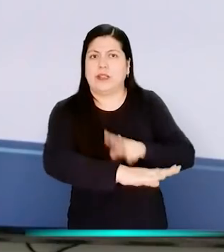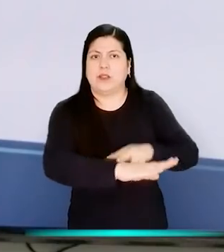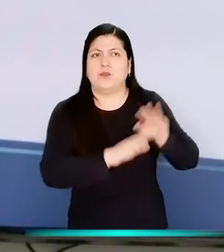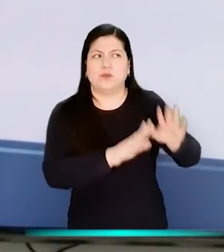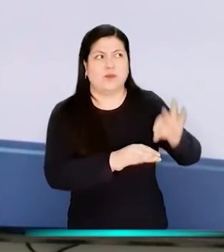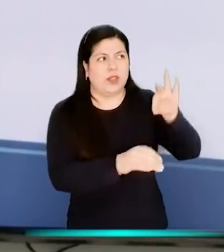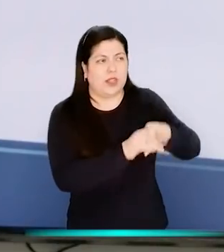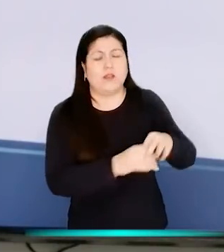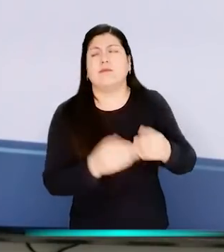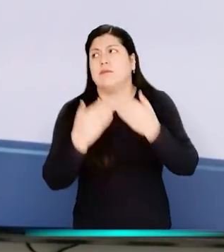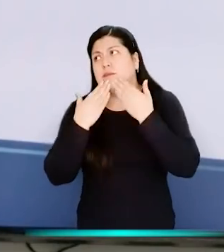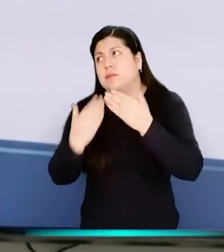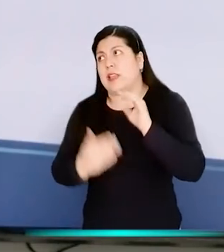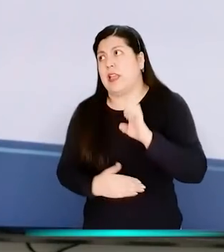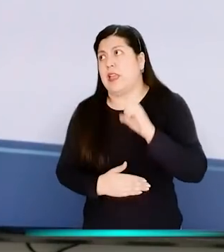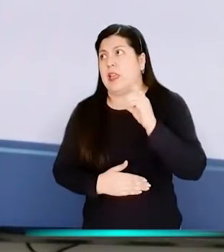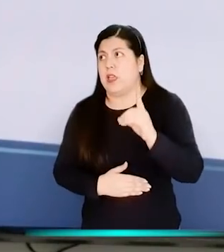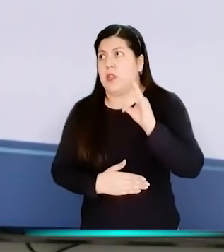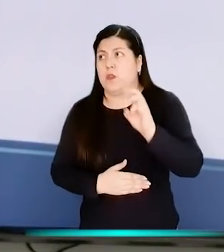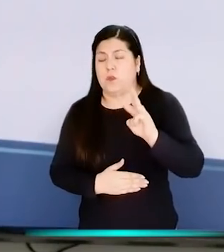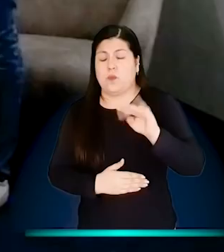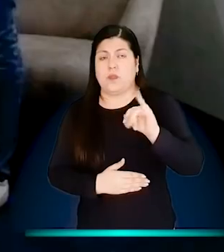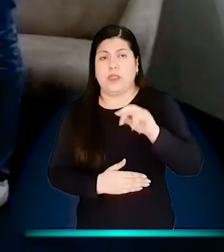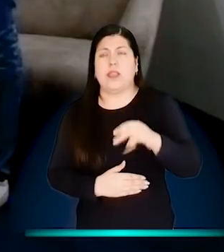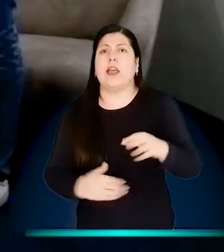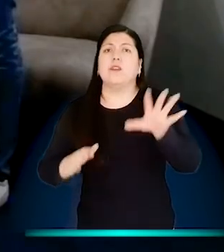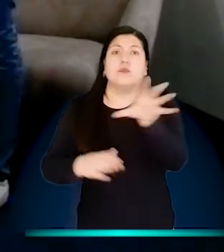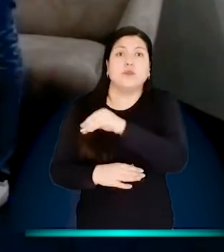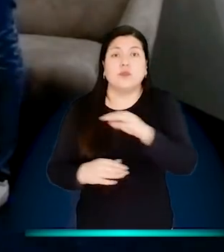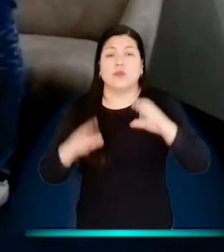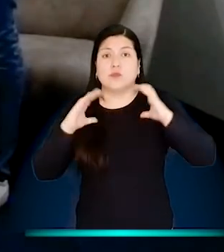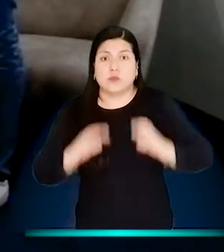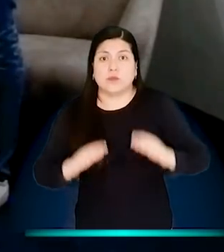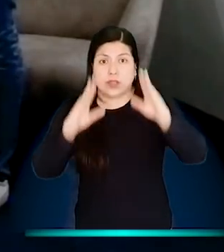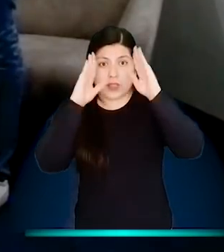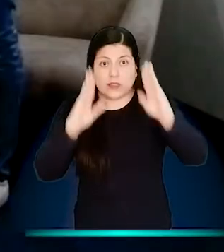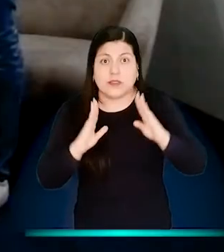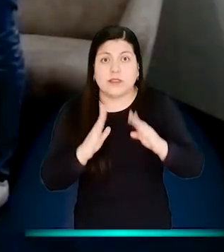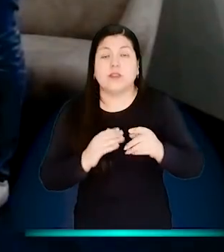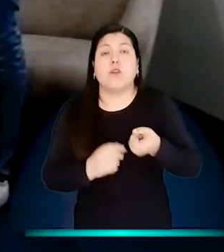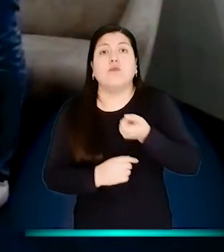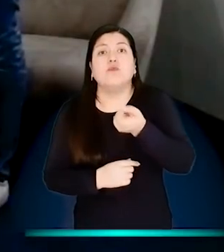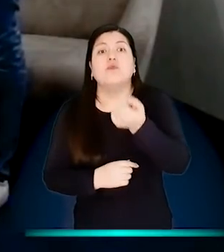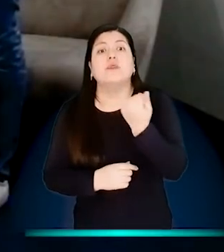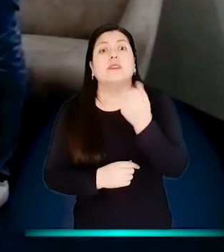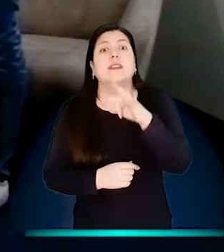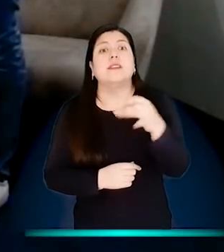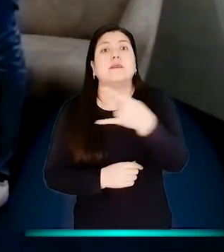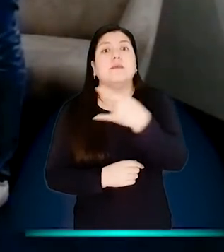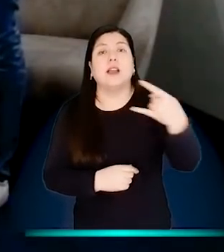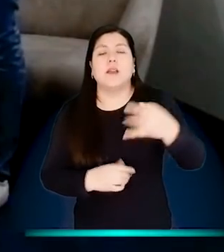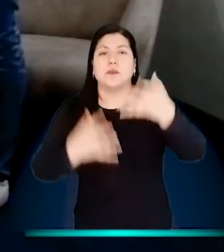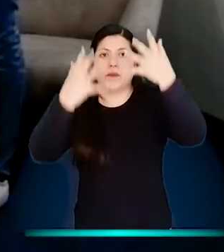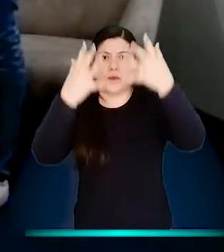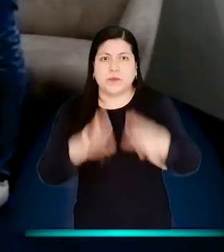Registraduría Delegada en lo Electoral. Muchas gracias, Edwin, por la invitación, a la ciudadanía por su atención. Esperemos este